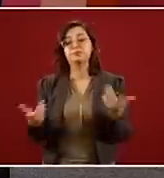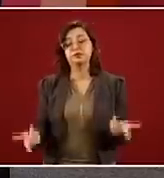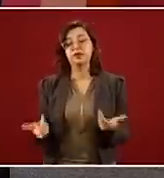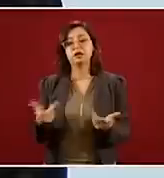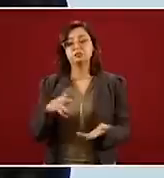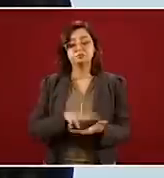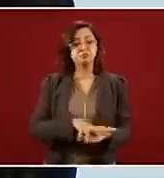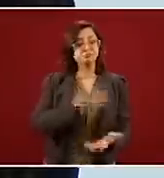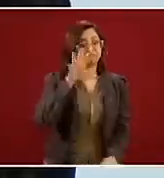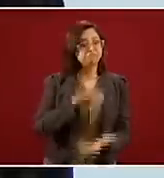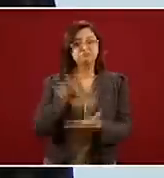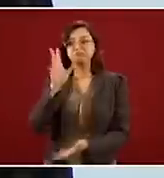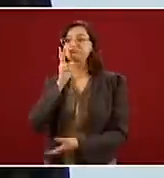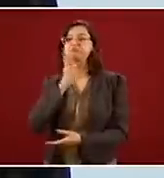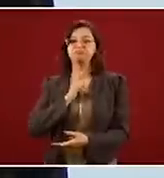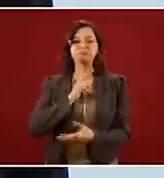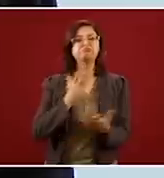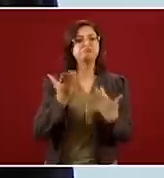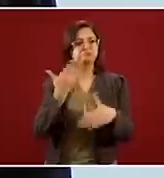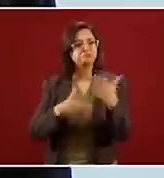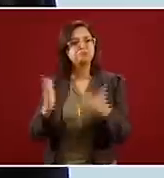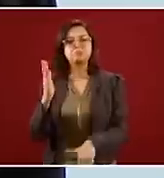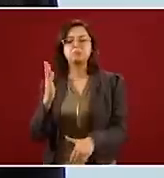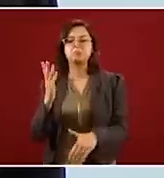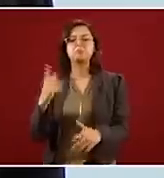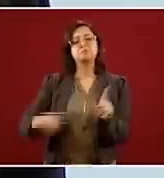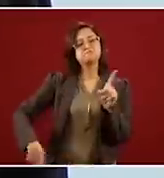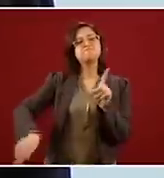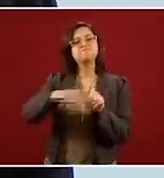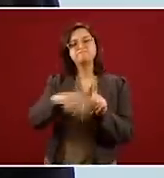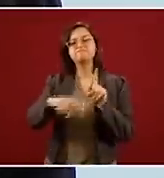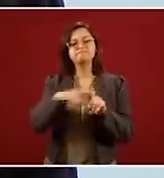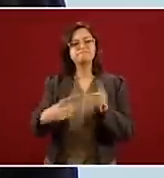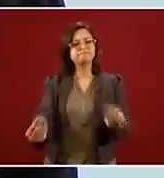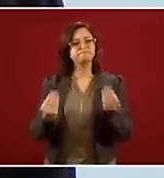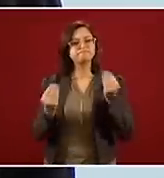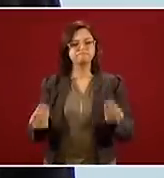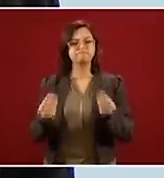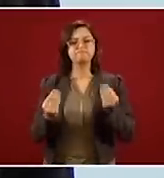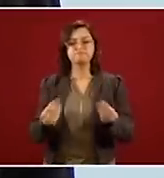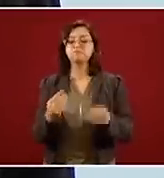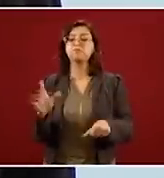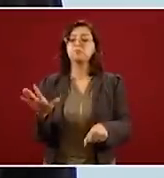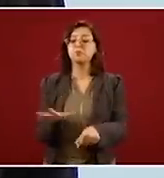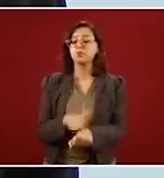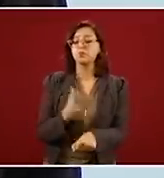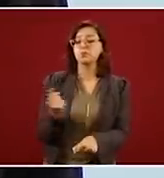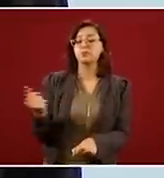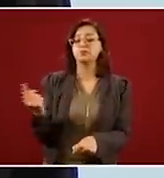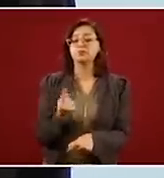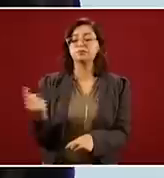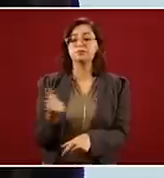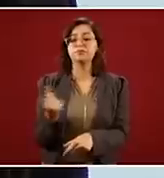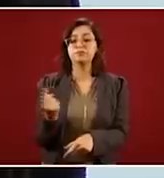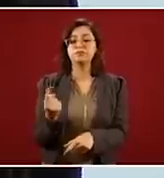datos. Creemos que esto ha sido muy positivo para la empresa porque, sobre